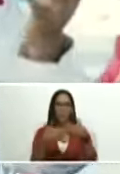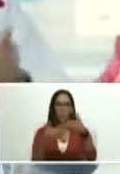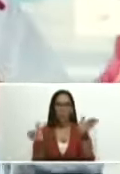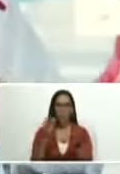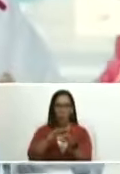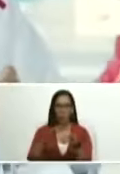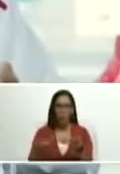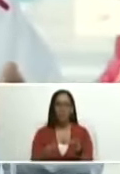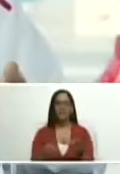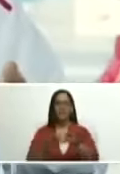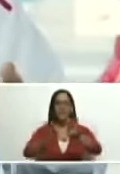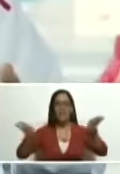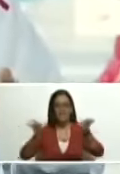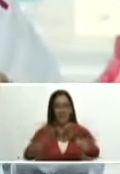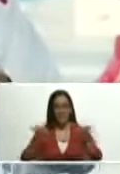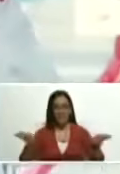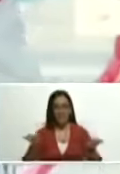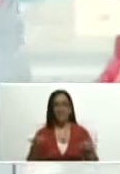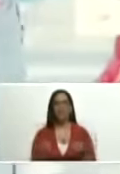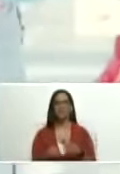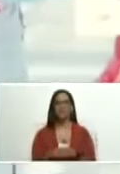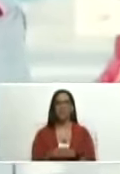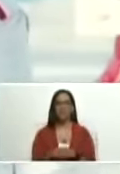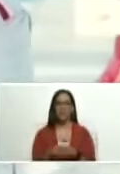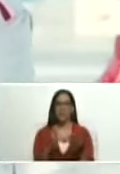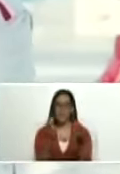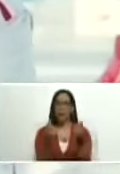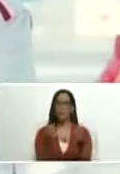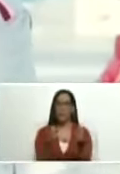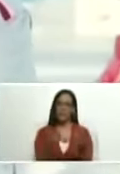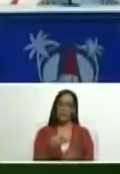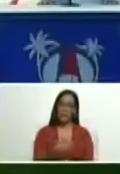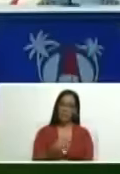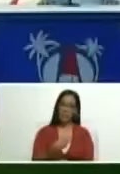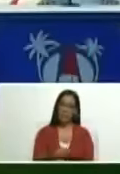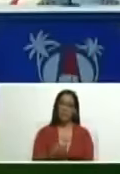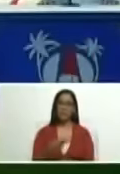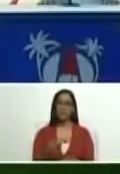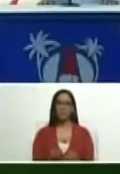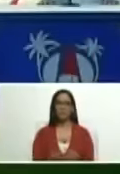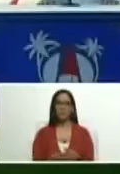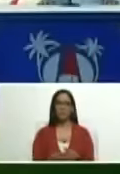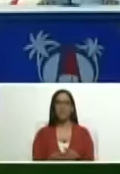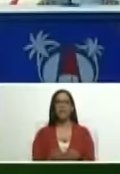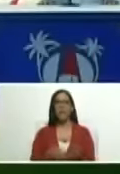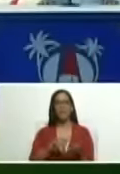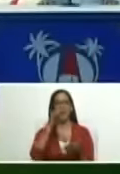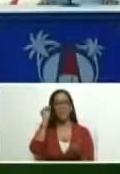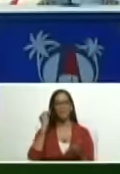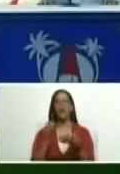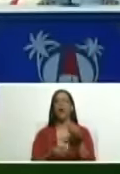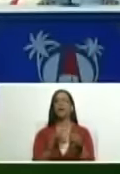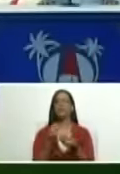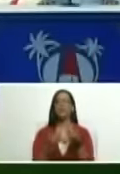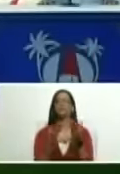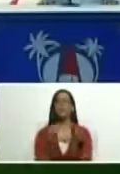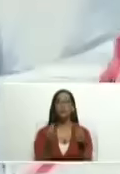las cabillas, la platica para invertir. Y hemos aprendido a hacer